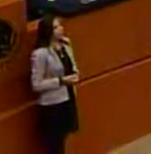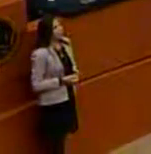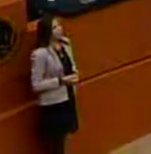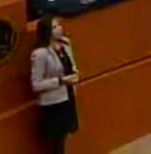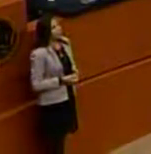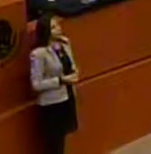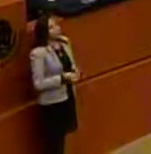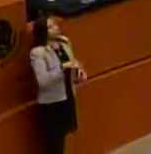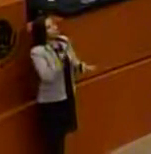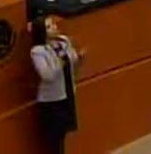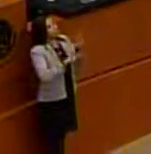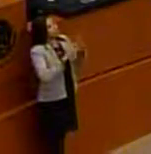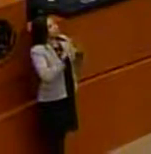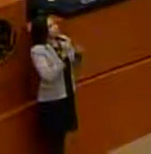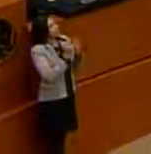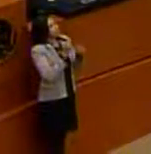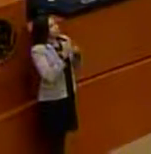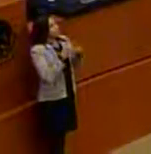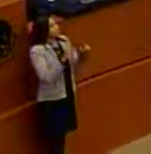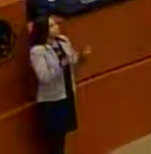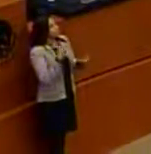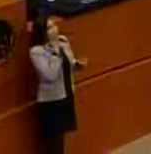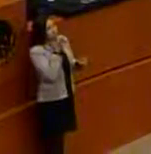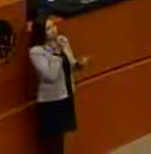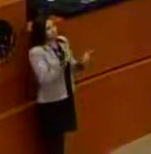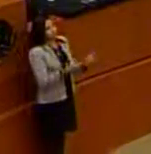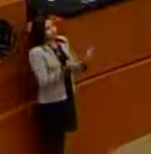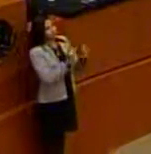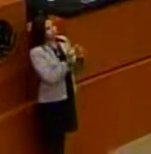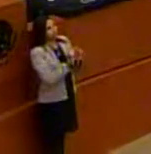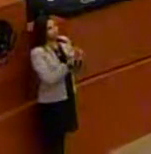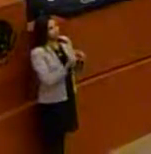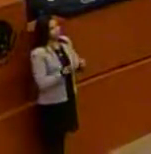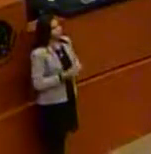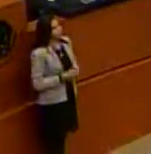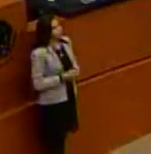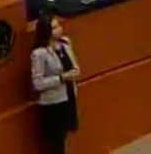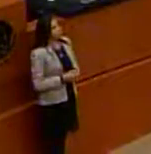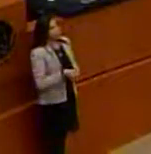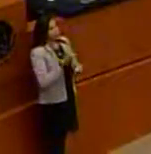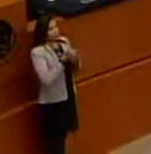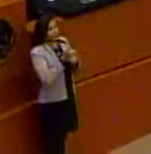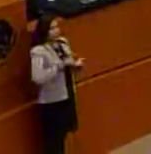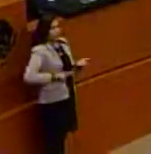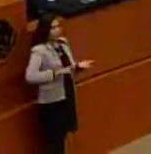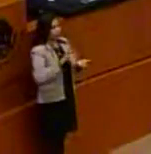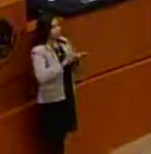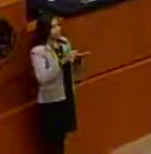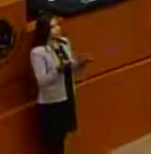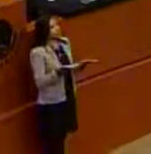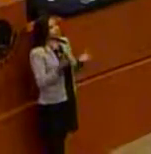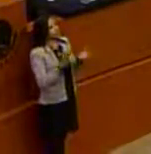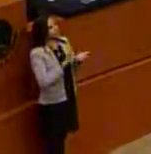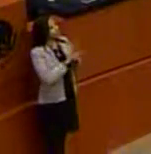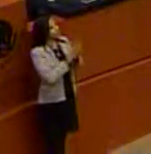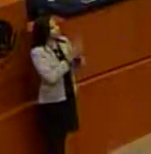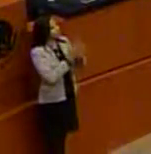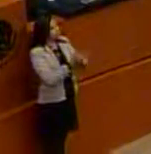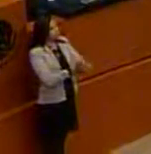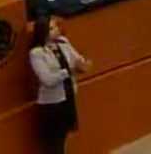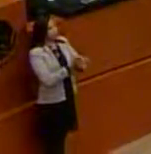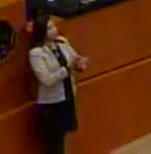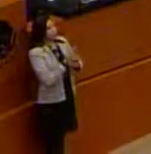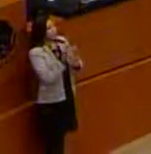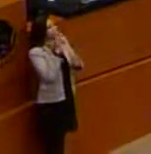Sino que, de alguna manera, resumiría yo diciendo, la renta básica se convirtió en